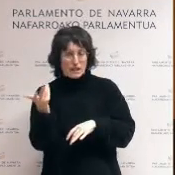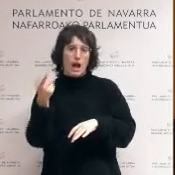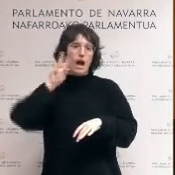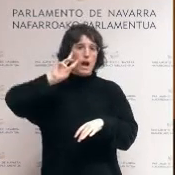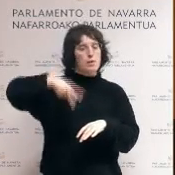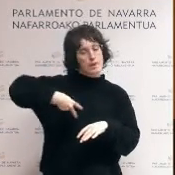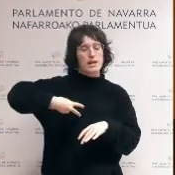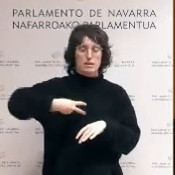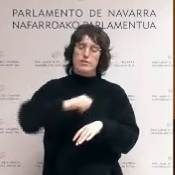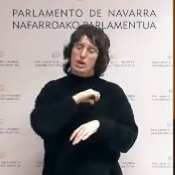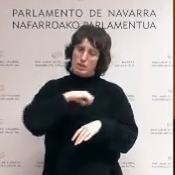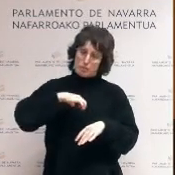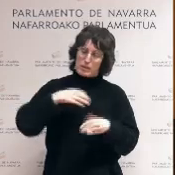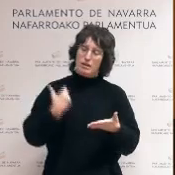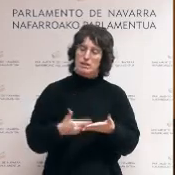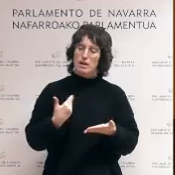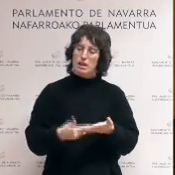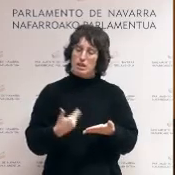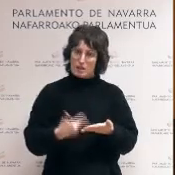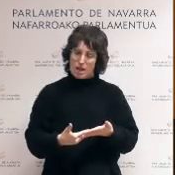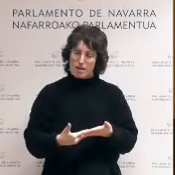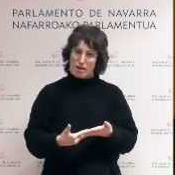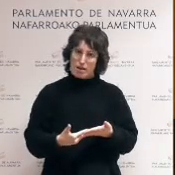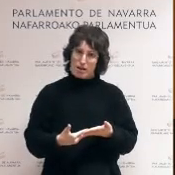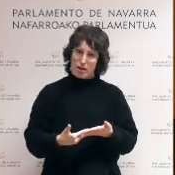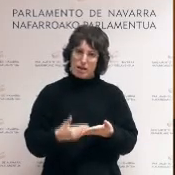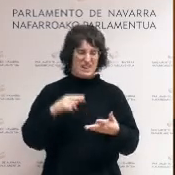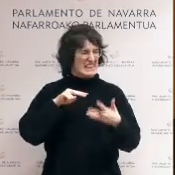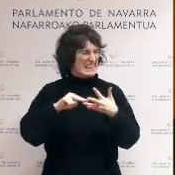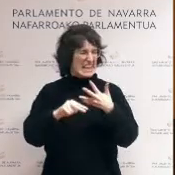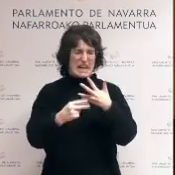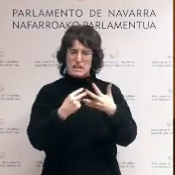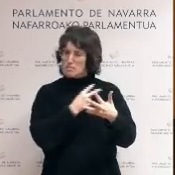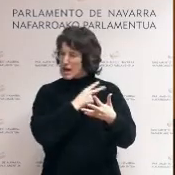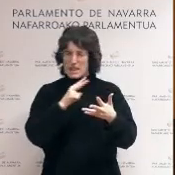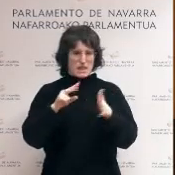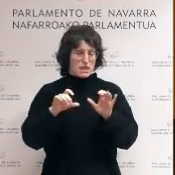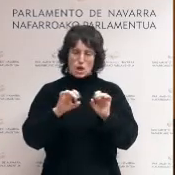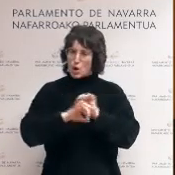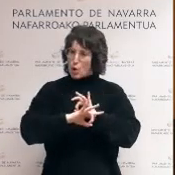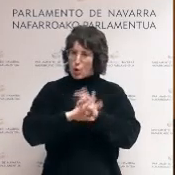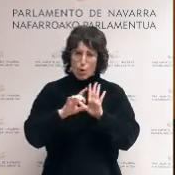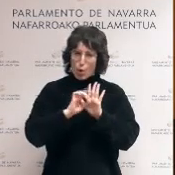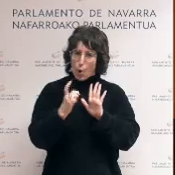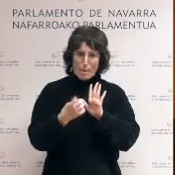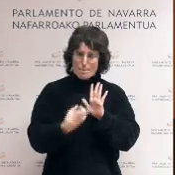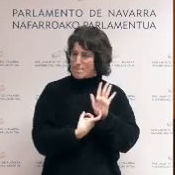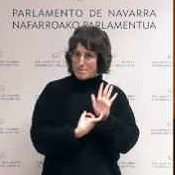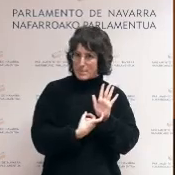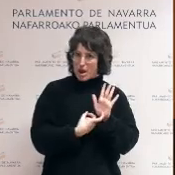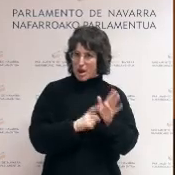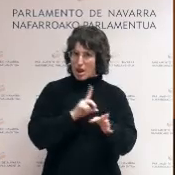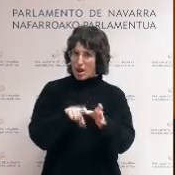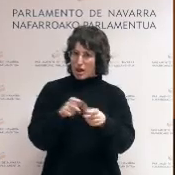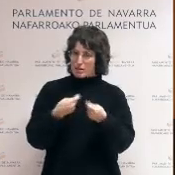independiente y acreditada, transparencia absoluta al mercado y prioridad a las cooperativas para